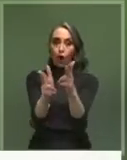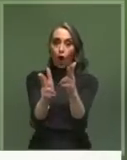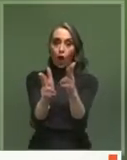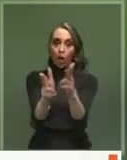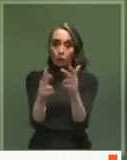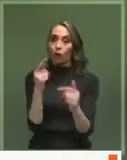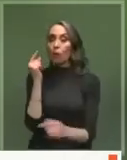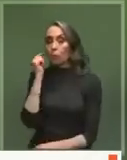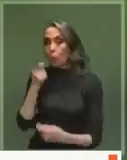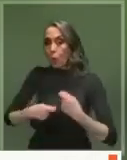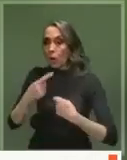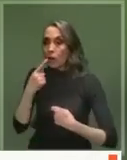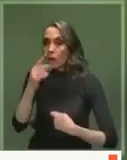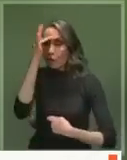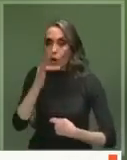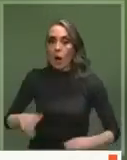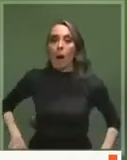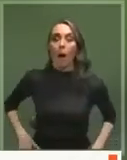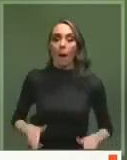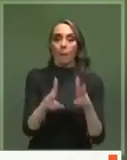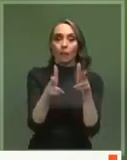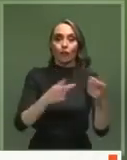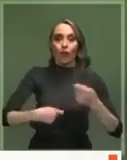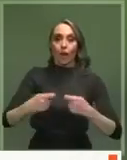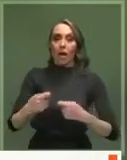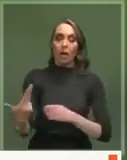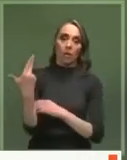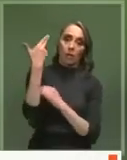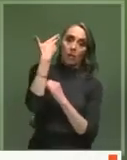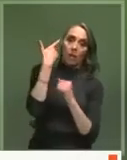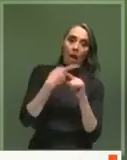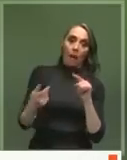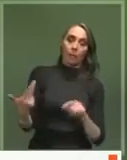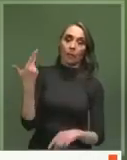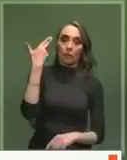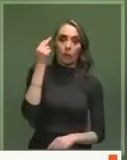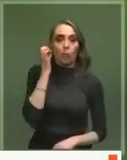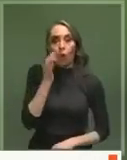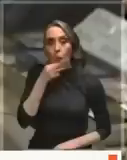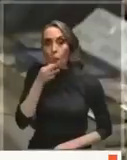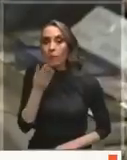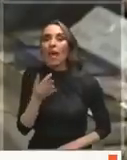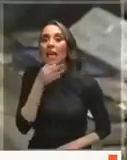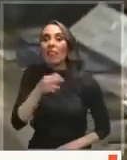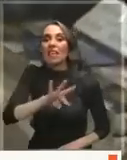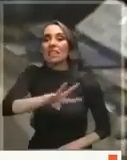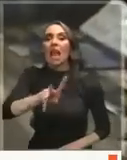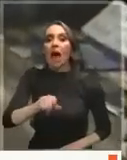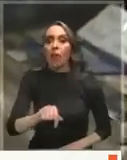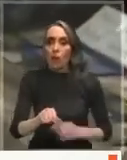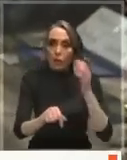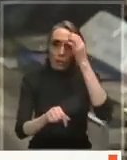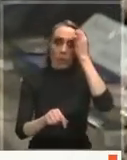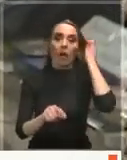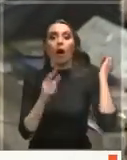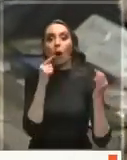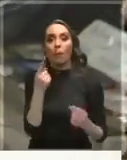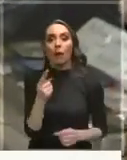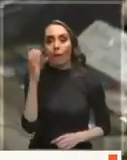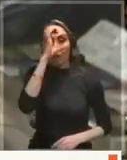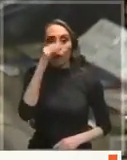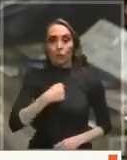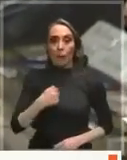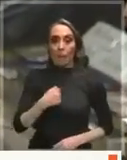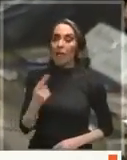sí. Traían pistolas, nos amenazaban con las pistolas. ¿Qué les decían? La primera vez andaba buscando a mí, ¿no?